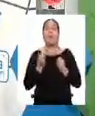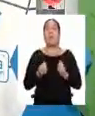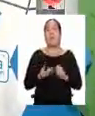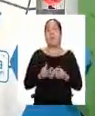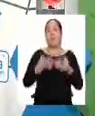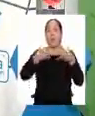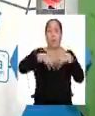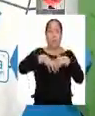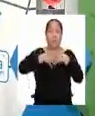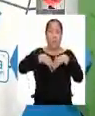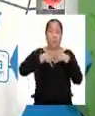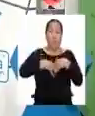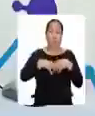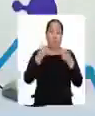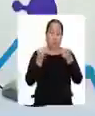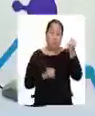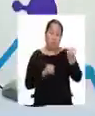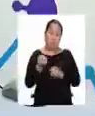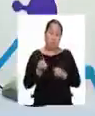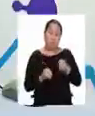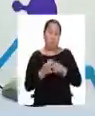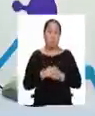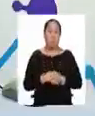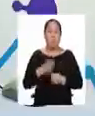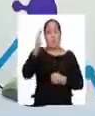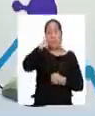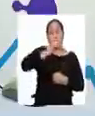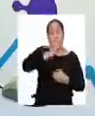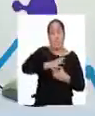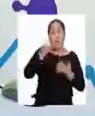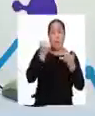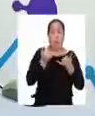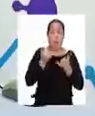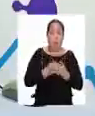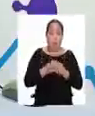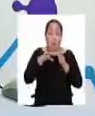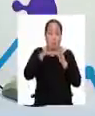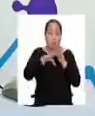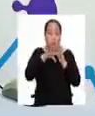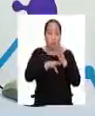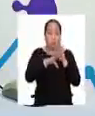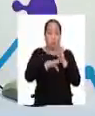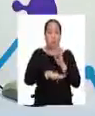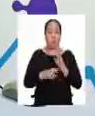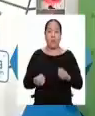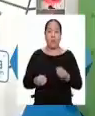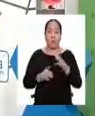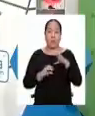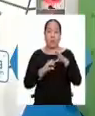procesos industriales y medios de transporte. Lo que se busca actualmente, además de reducir la producción de estos gases, es